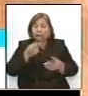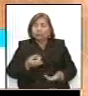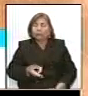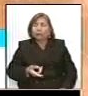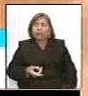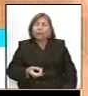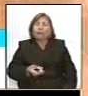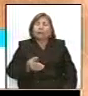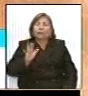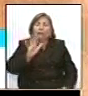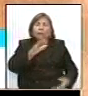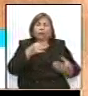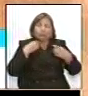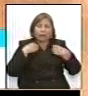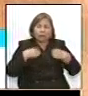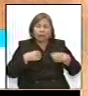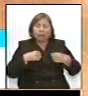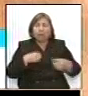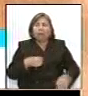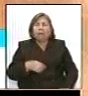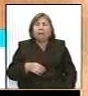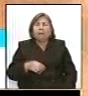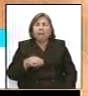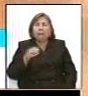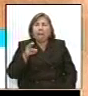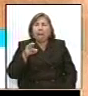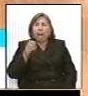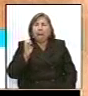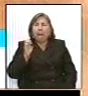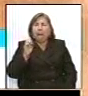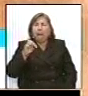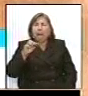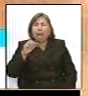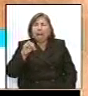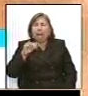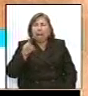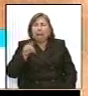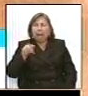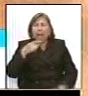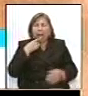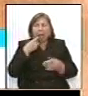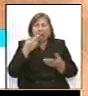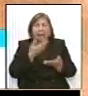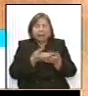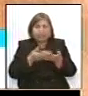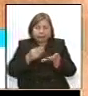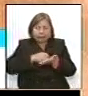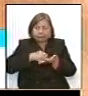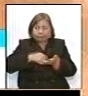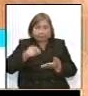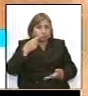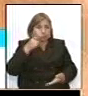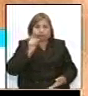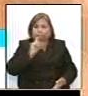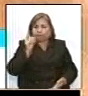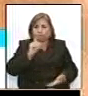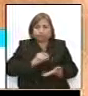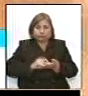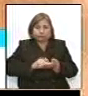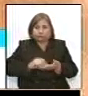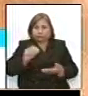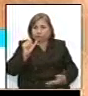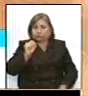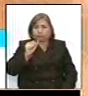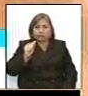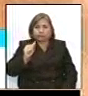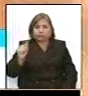por intermedio de su abogado, Benji Espinosa Ramos, afirma, dichas firmas no han sido realizadas por Daniel